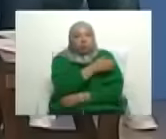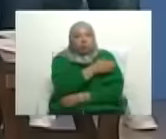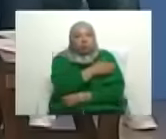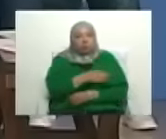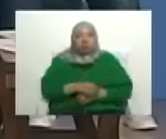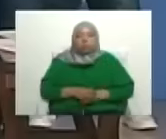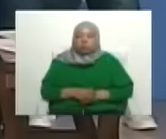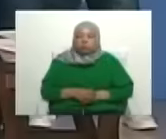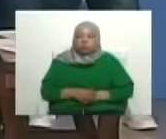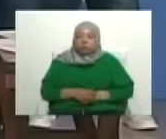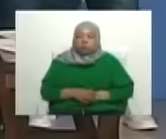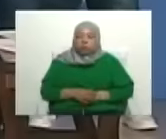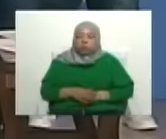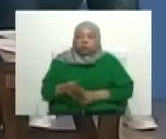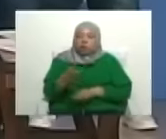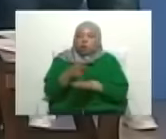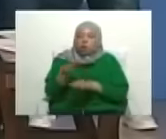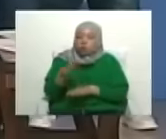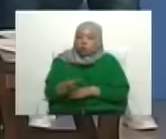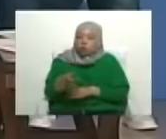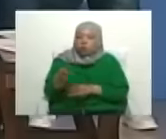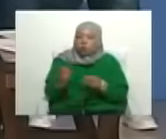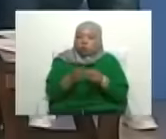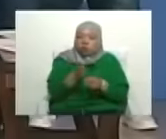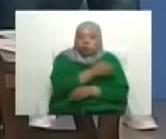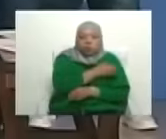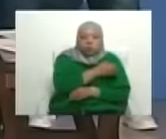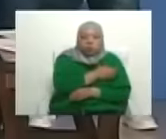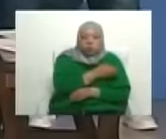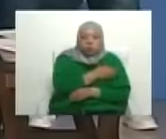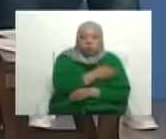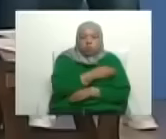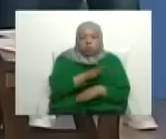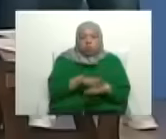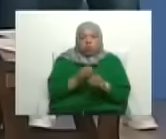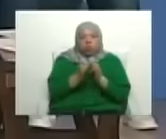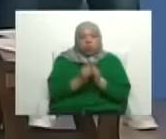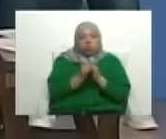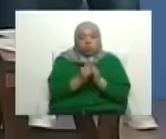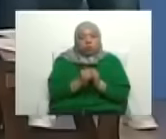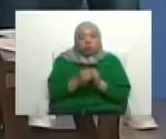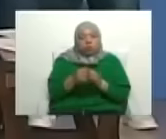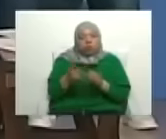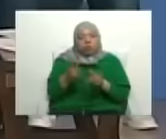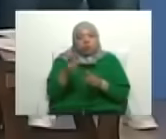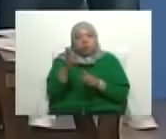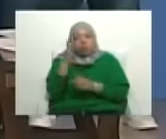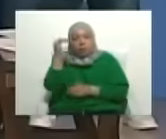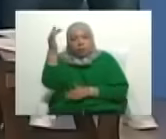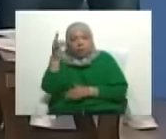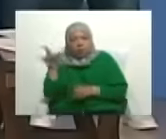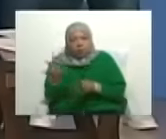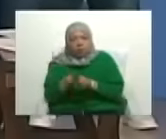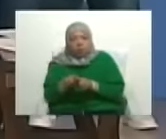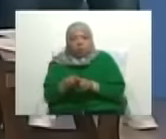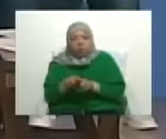Ah, pero ellos lo que piden, porque son la casta maldita de los apellidos, que le rezan a la Virgen María llamando a la prima,